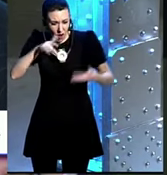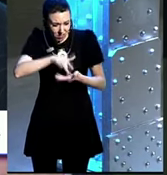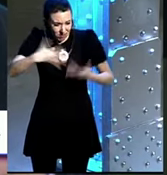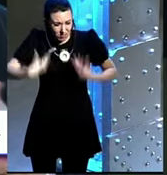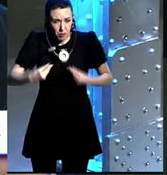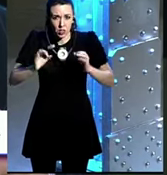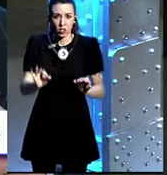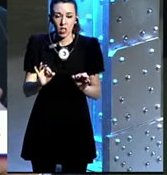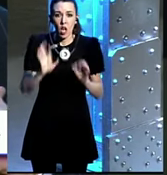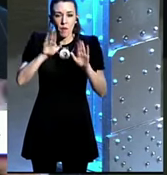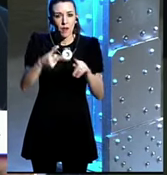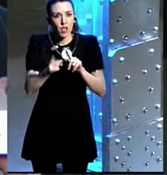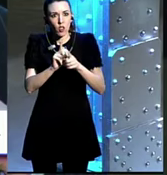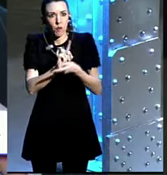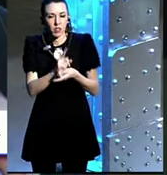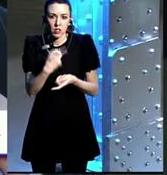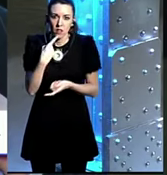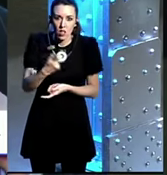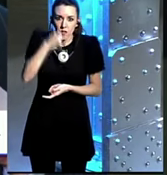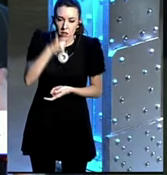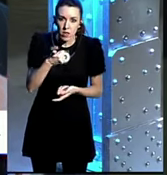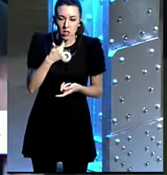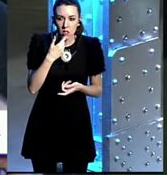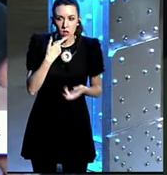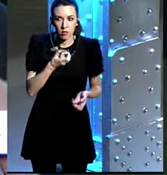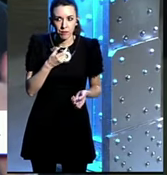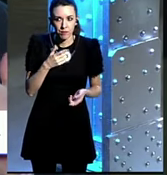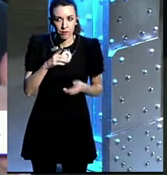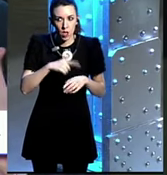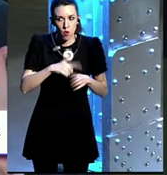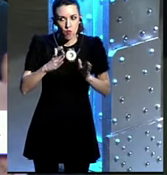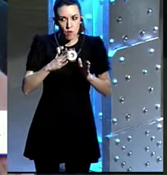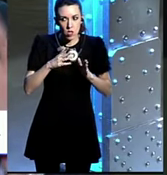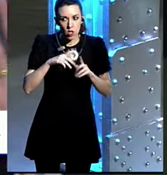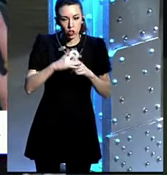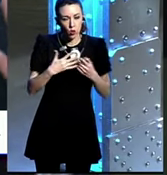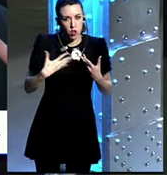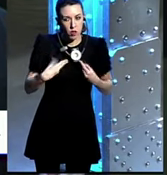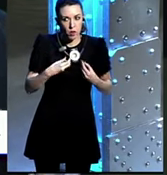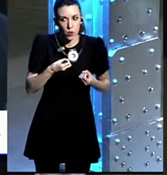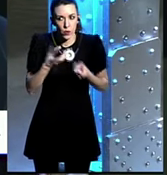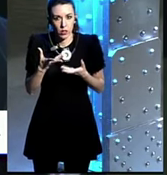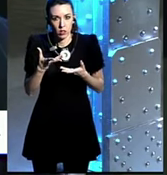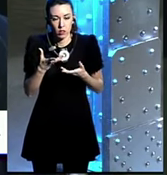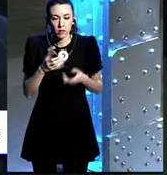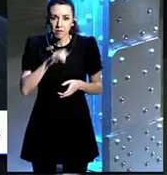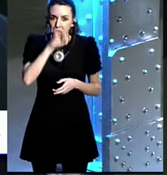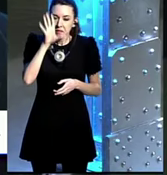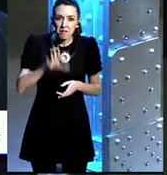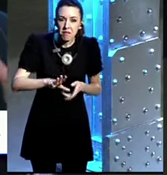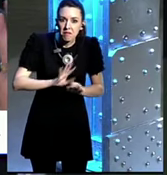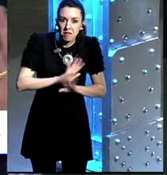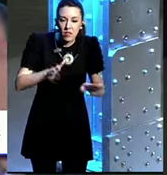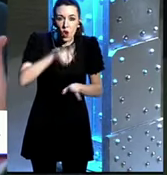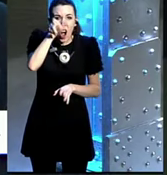deprimido, pero se convierte en algo mucho más difícil el poder admitir en esos momentos tu situación. Me impresionó muchísimo la valentía de toda la gente que